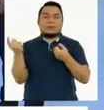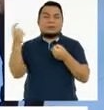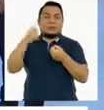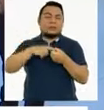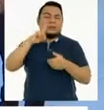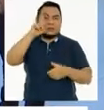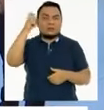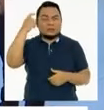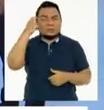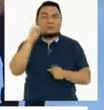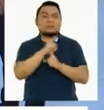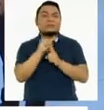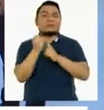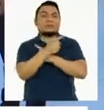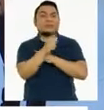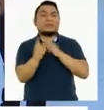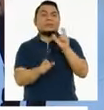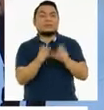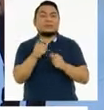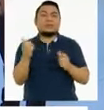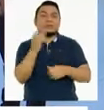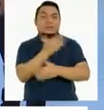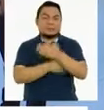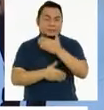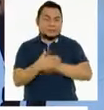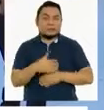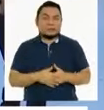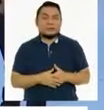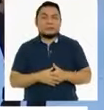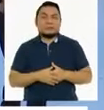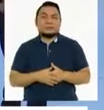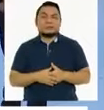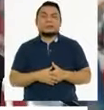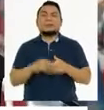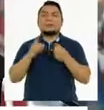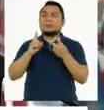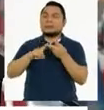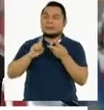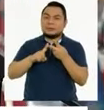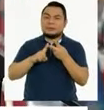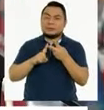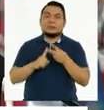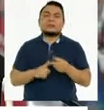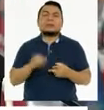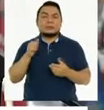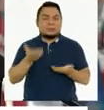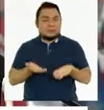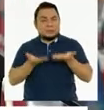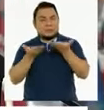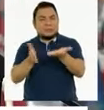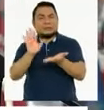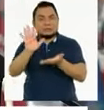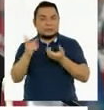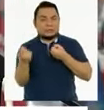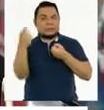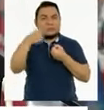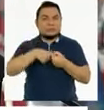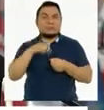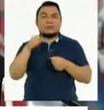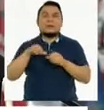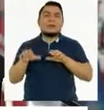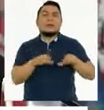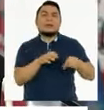participación política y social de las personas con discapacidad. En segundo lugar, garantizar su participación